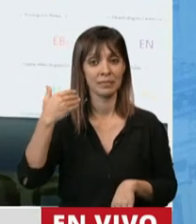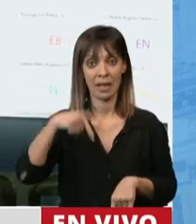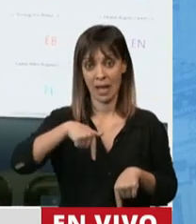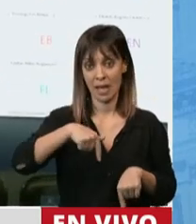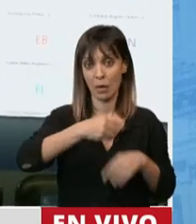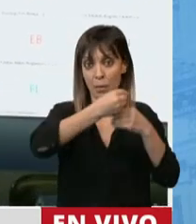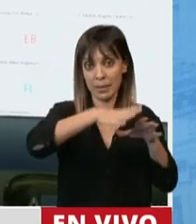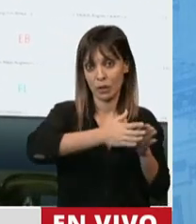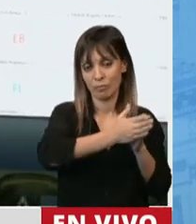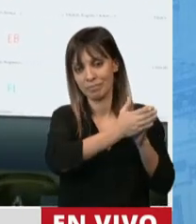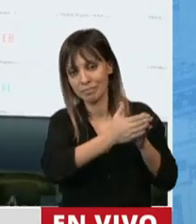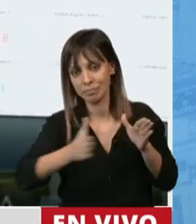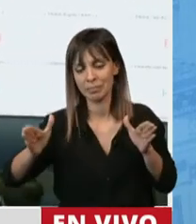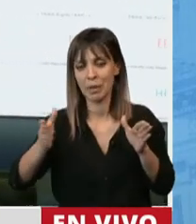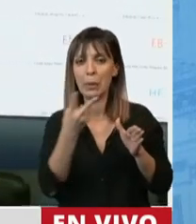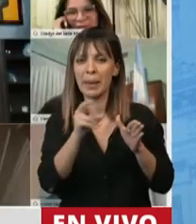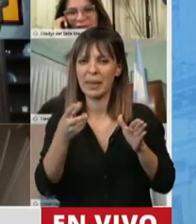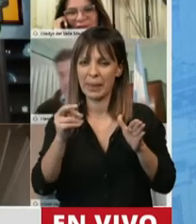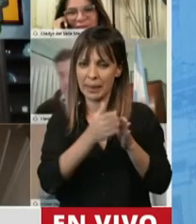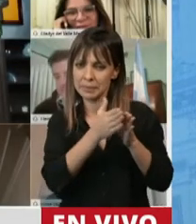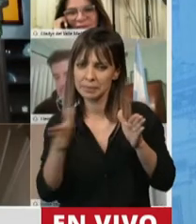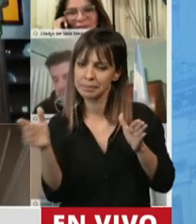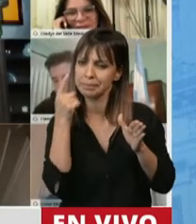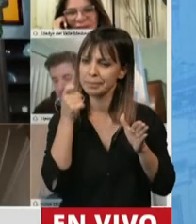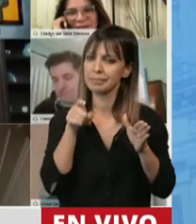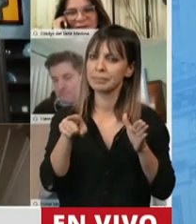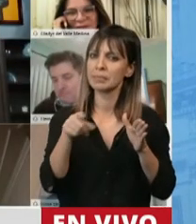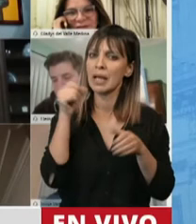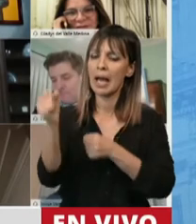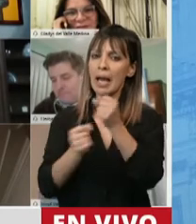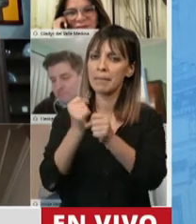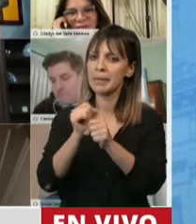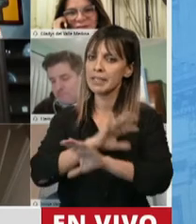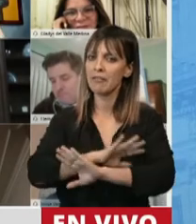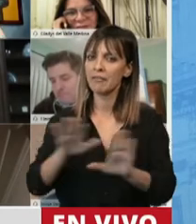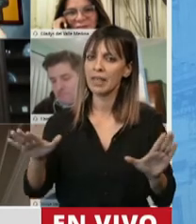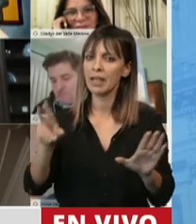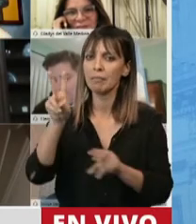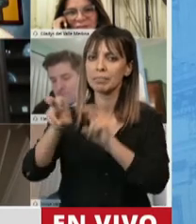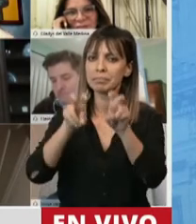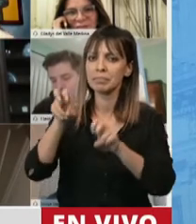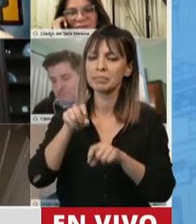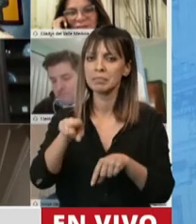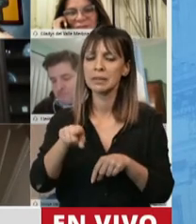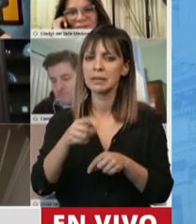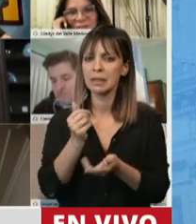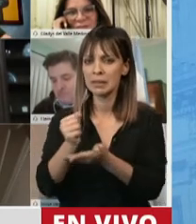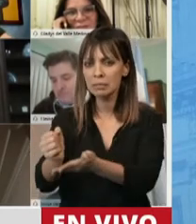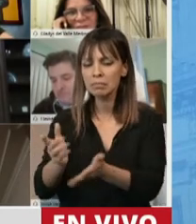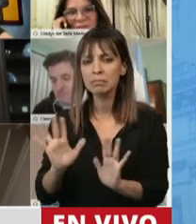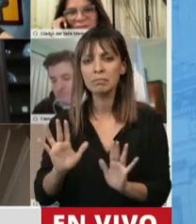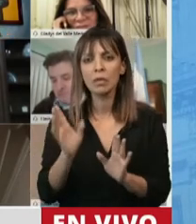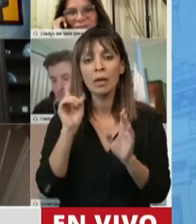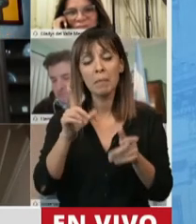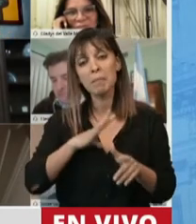año nos dimos cuenta que las empresas habían dejado de cobrar este beneficio, así como también me parece que tenemos